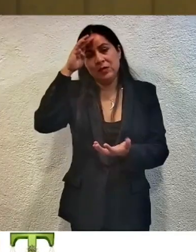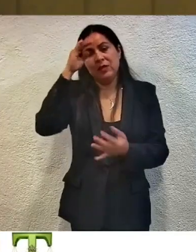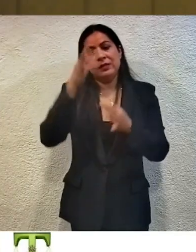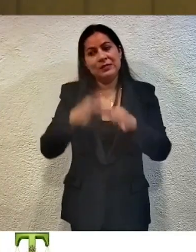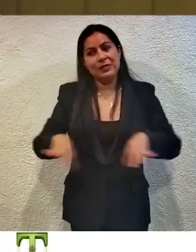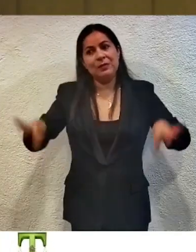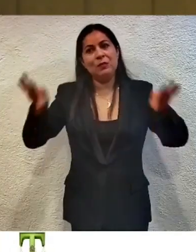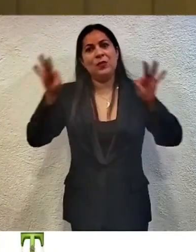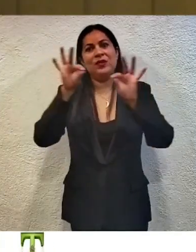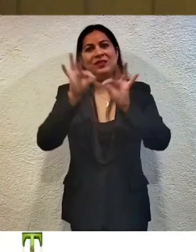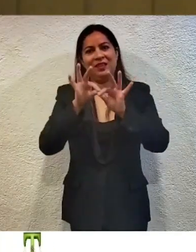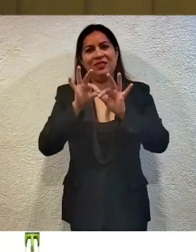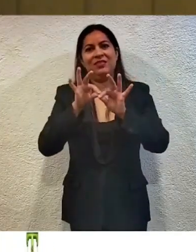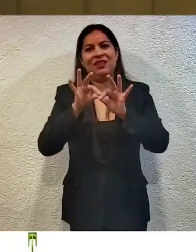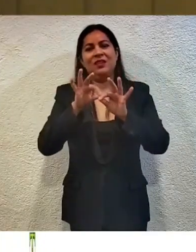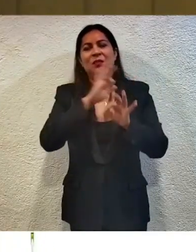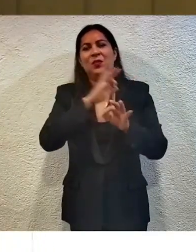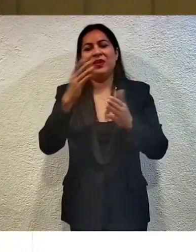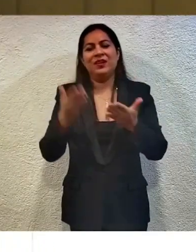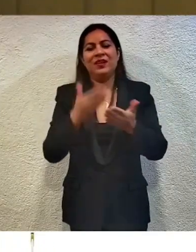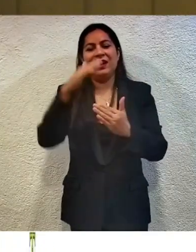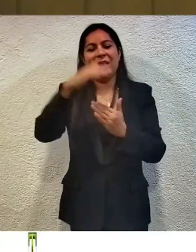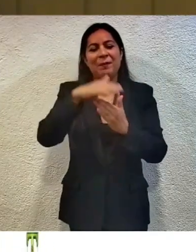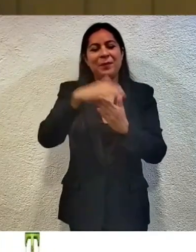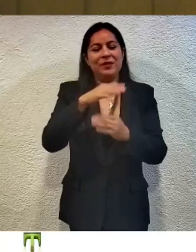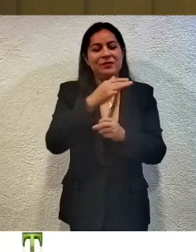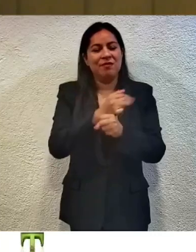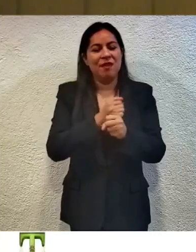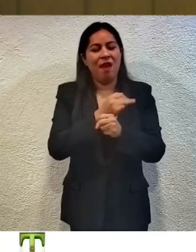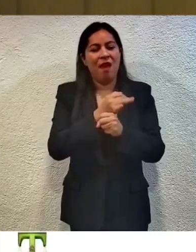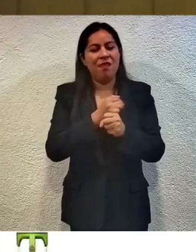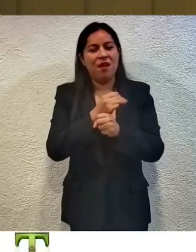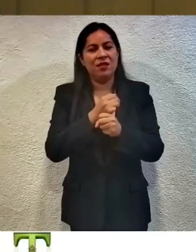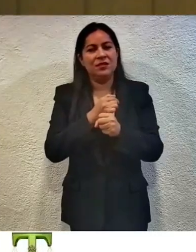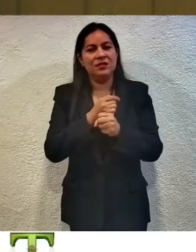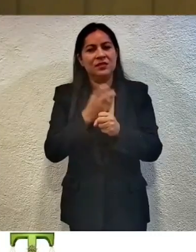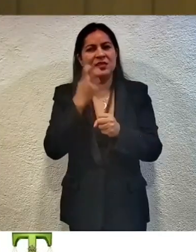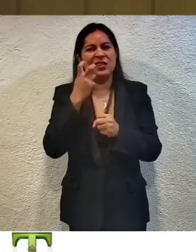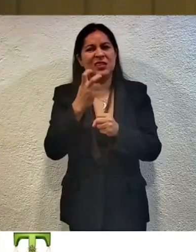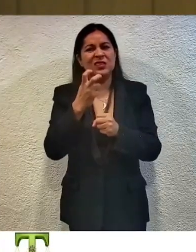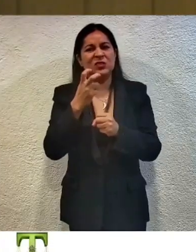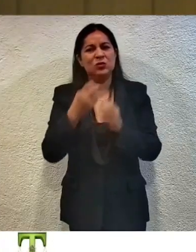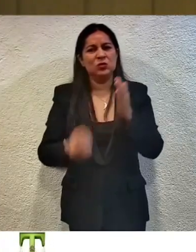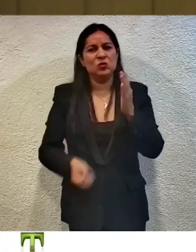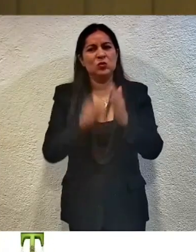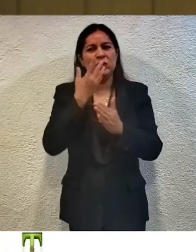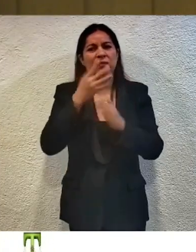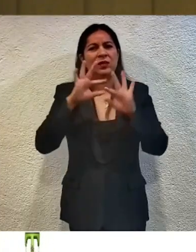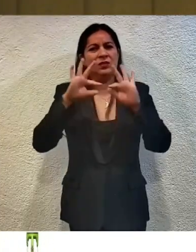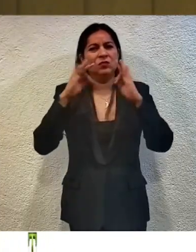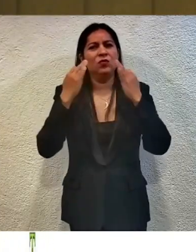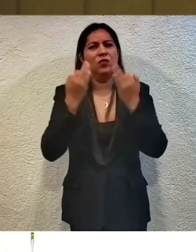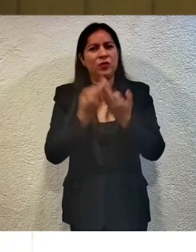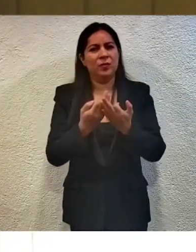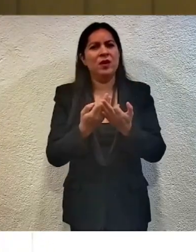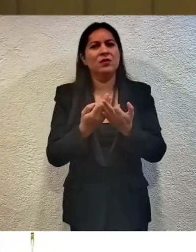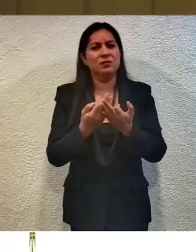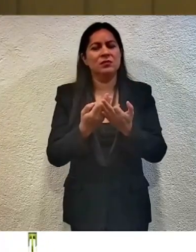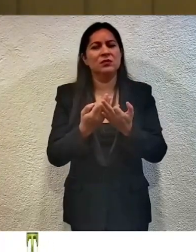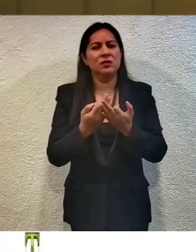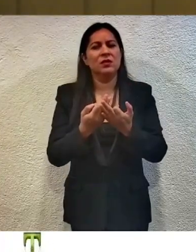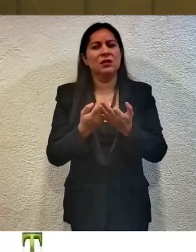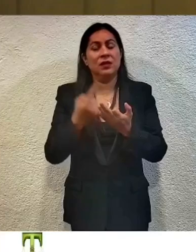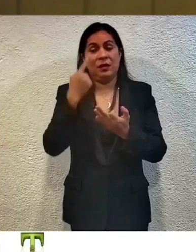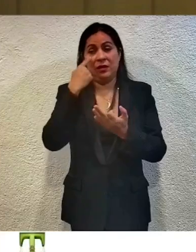importante poner en la mesa de análisis estos nuevos paradigmas que desde